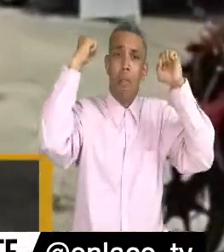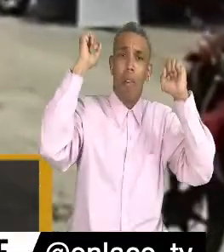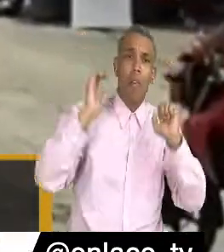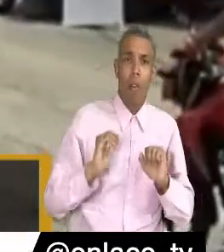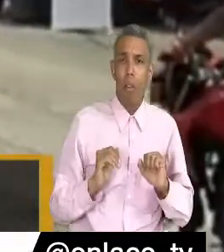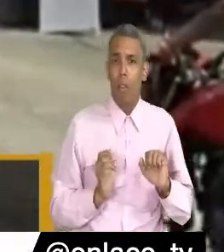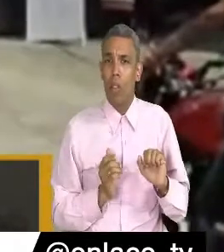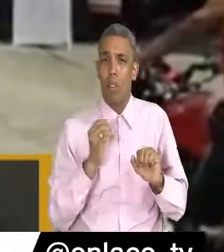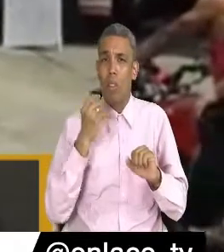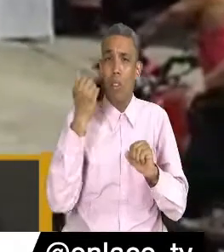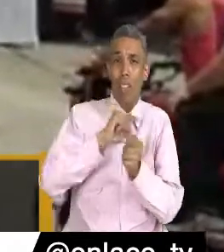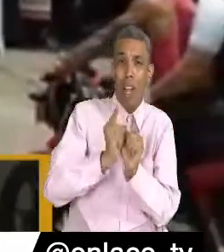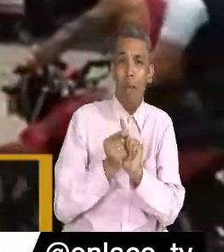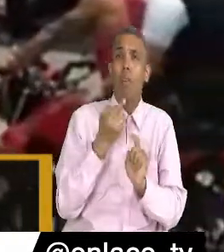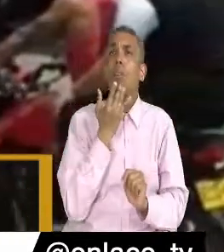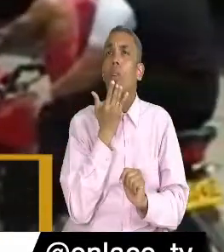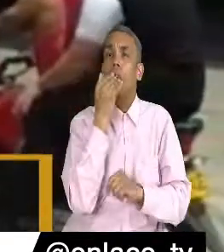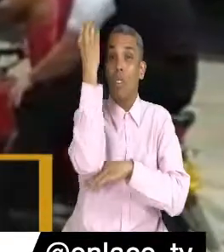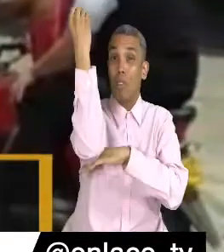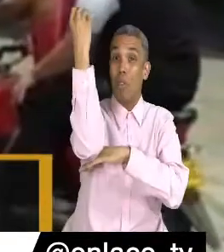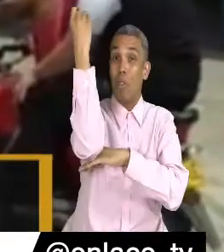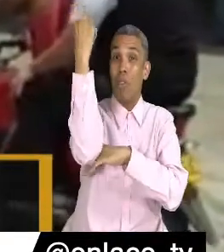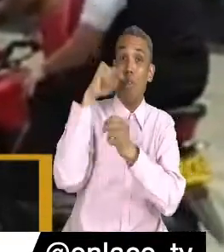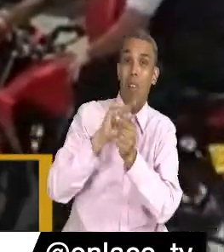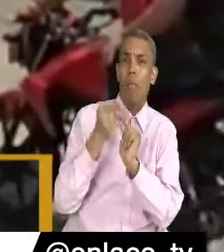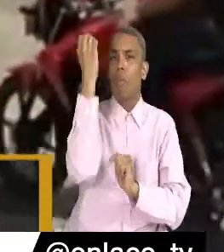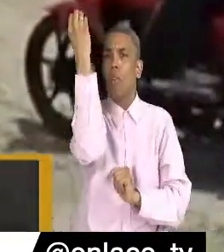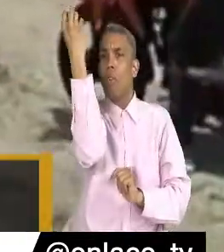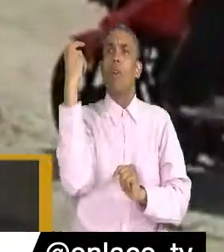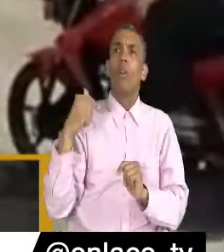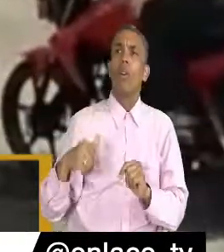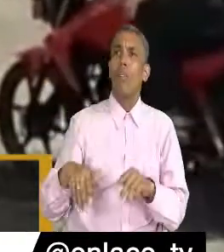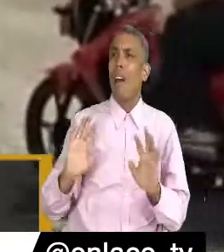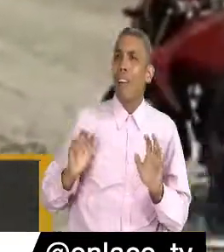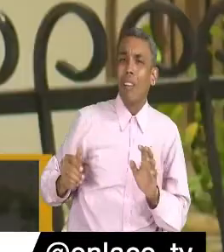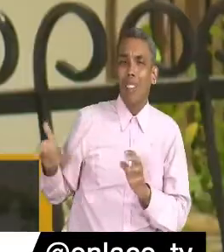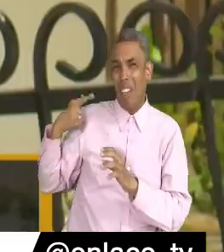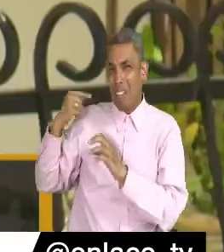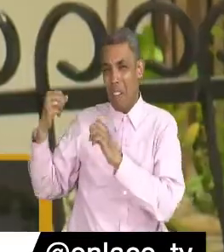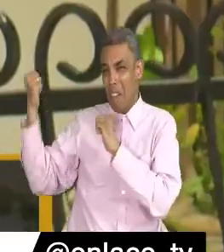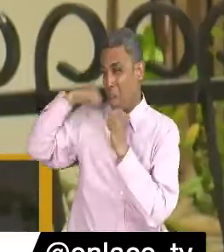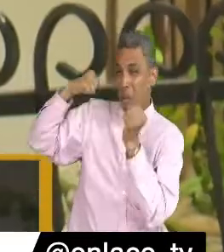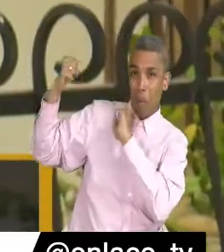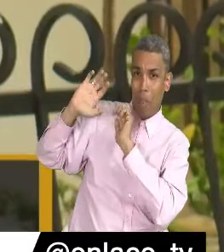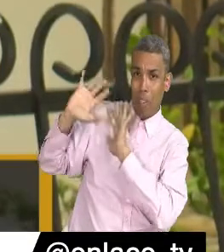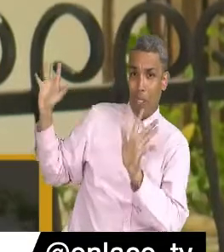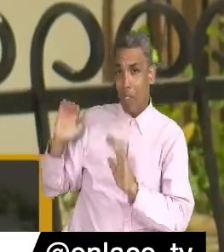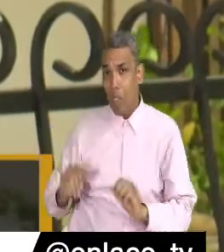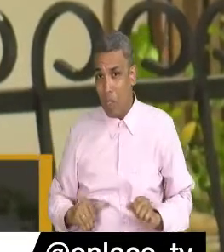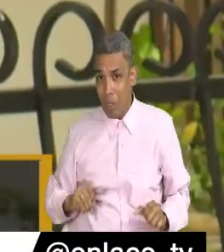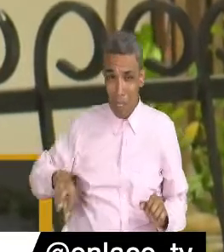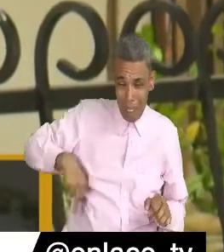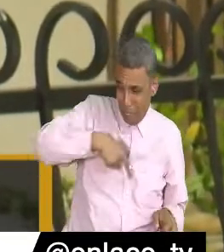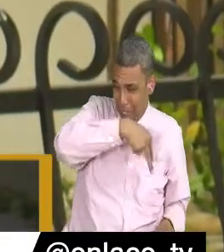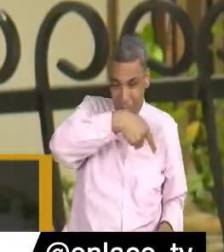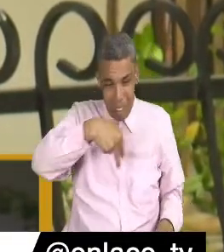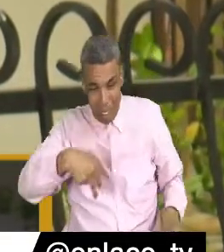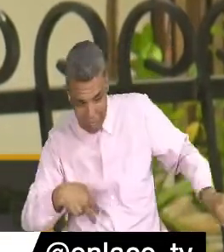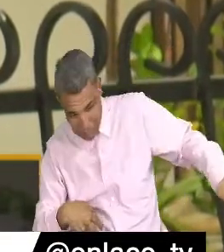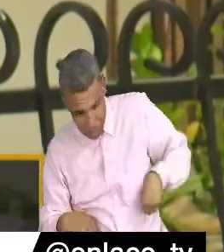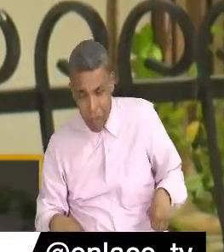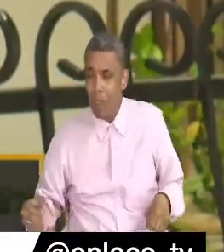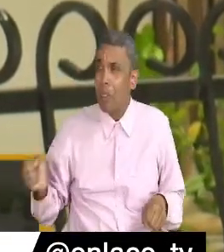no sé, yo me fui, recogí a mi niña. Le dije, llame a mi esposa, llegué a mi casa a que me auxiliara urgente. De